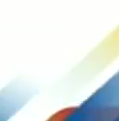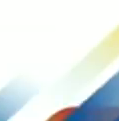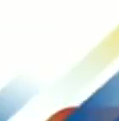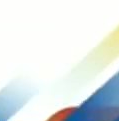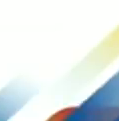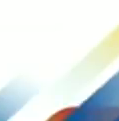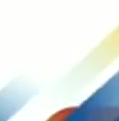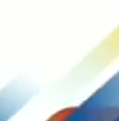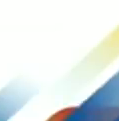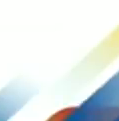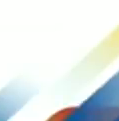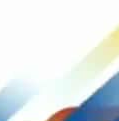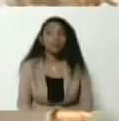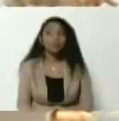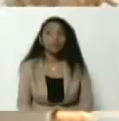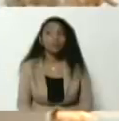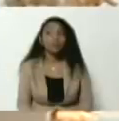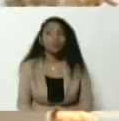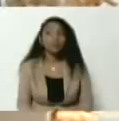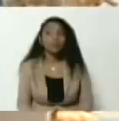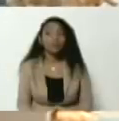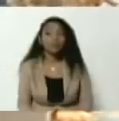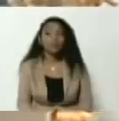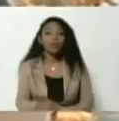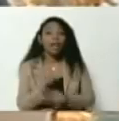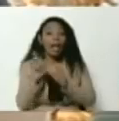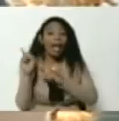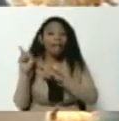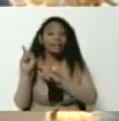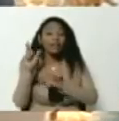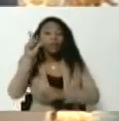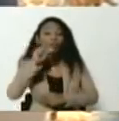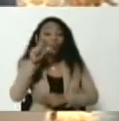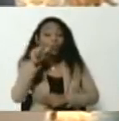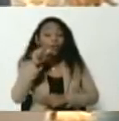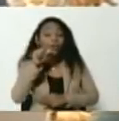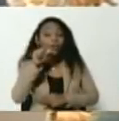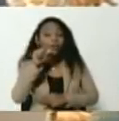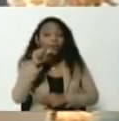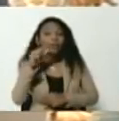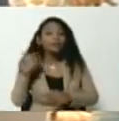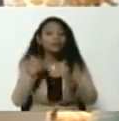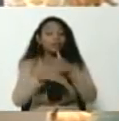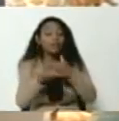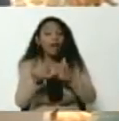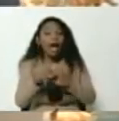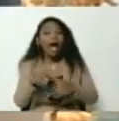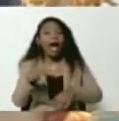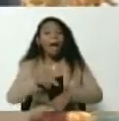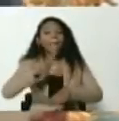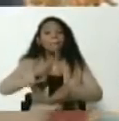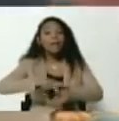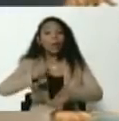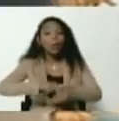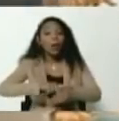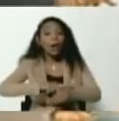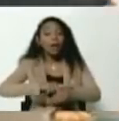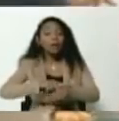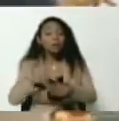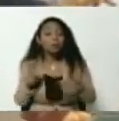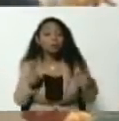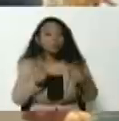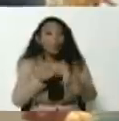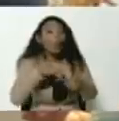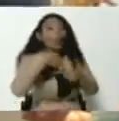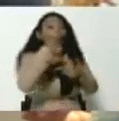de Venezuela. Y con este tuit, se va Trocconi a Paraguay y se reúne con